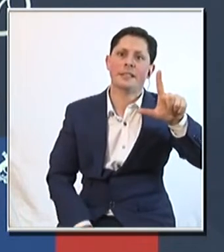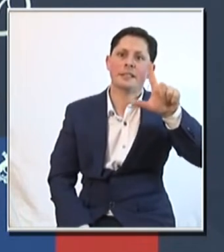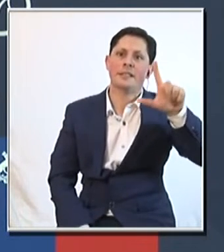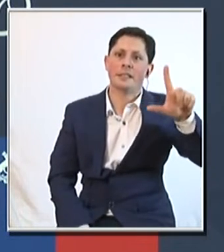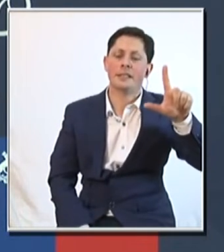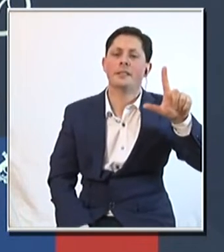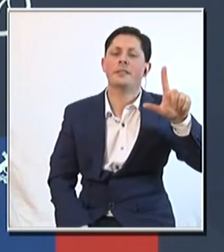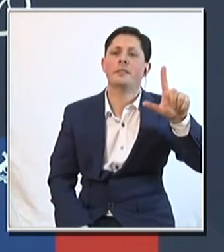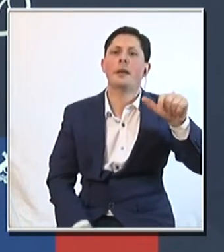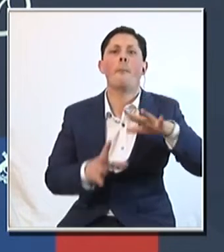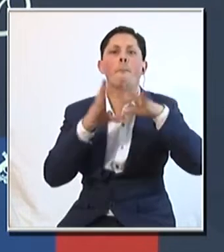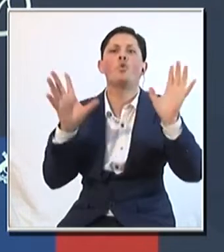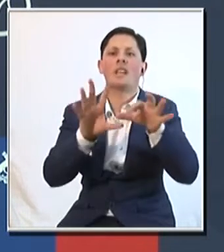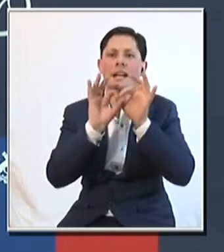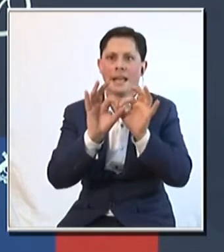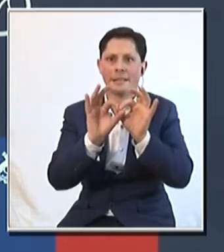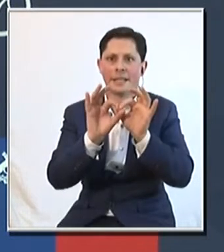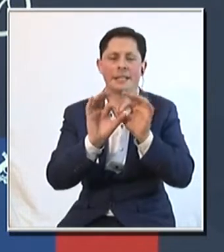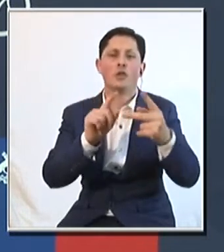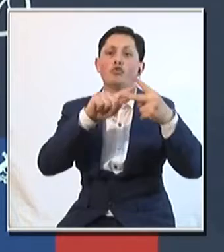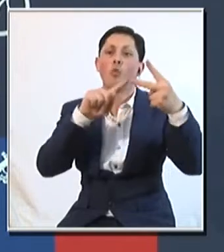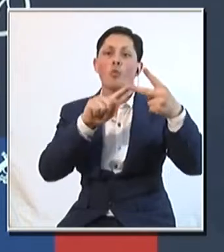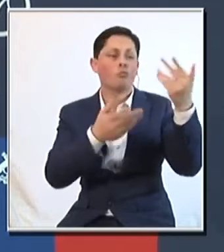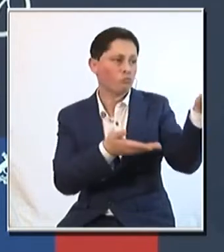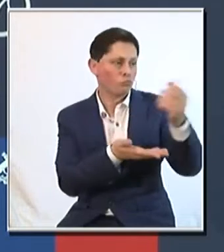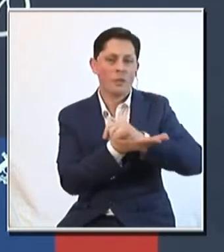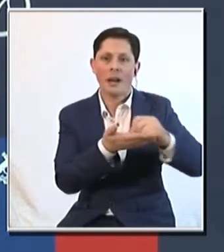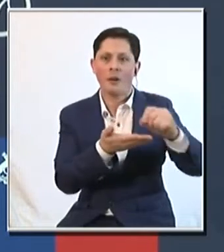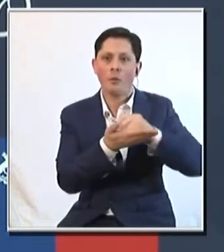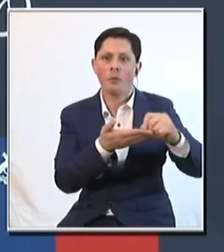600-360-7777. Muchas gracias. Subsecretario Cuadrado, por favor.